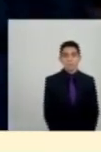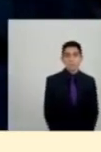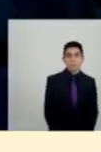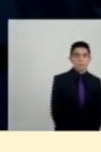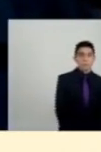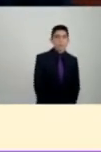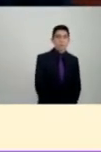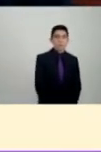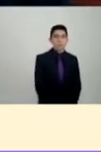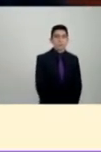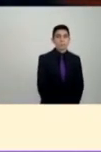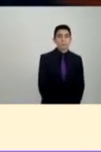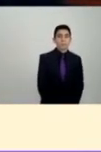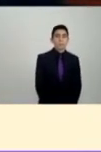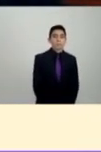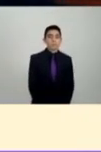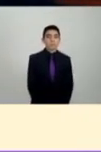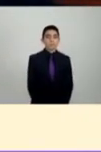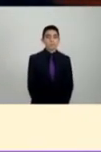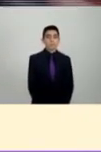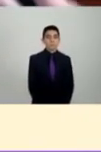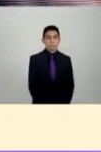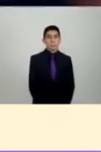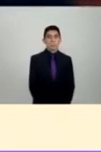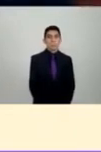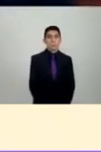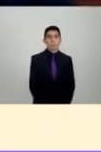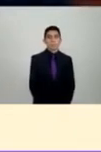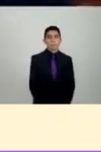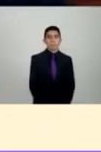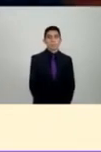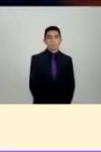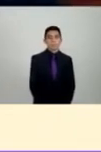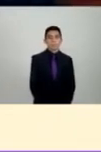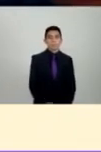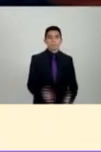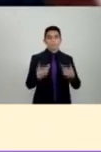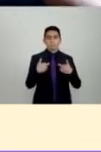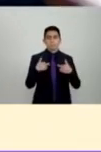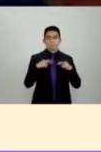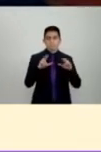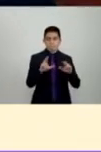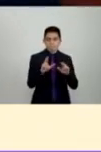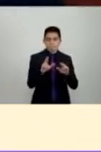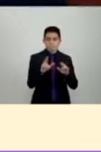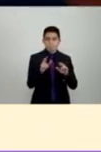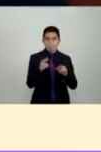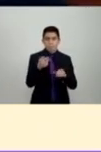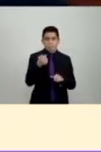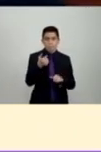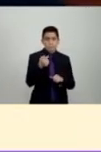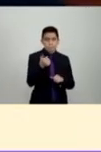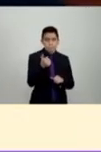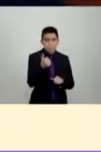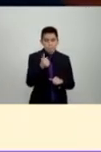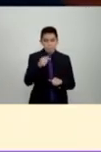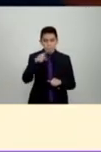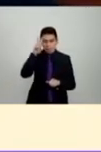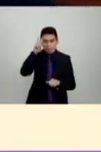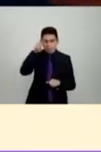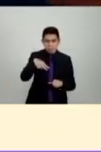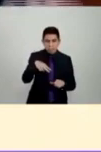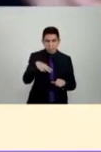personajes, que hubiera más situaciones, que hubiera más, es decir, que se representara un poco una realidad de una forma un poco